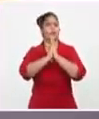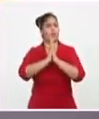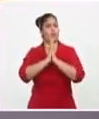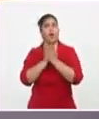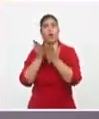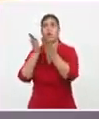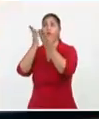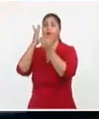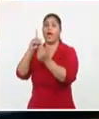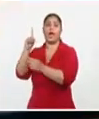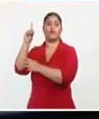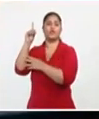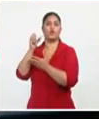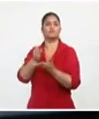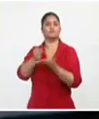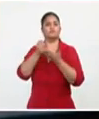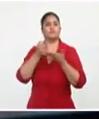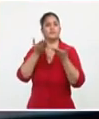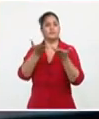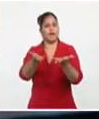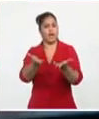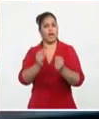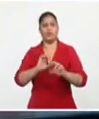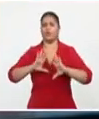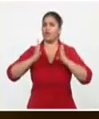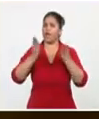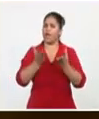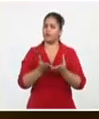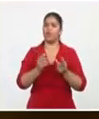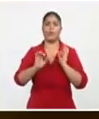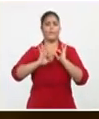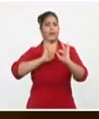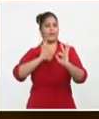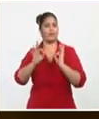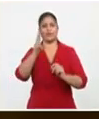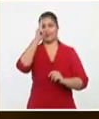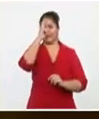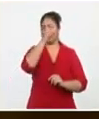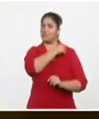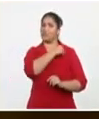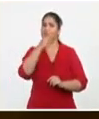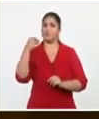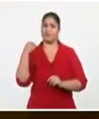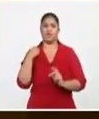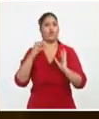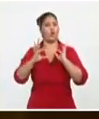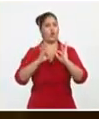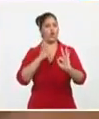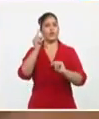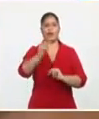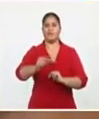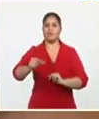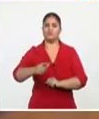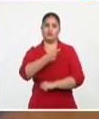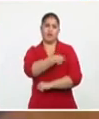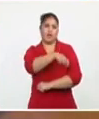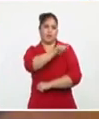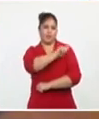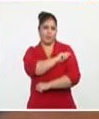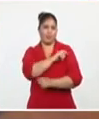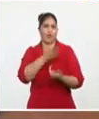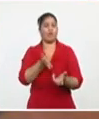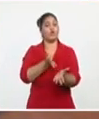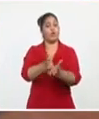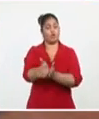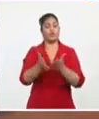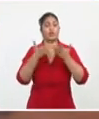familias enfermas de COVID-19 y al trabajo extraordinario de un equipo de médicos y científicos de la vacuna Abdala